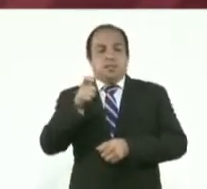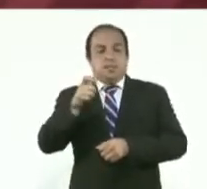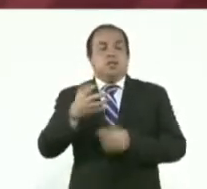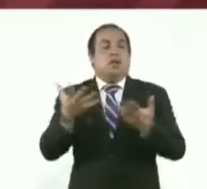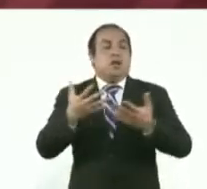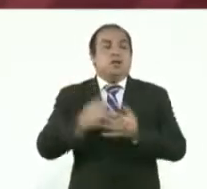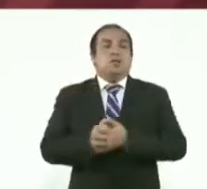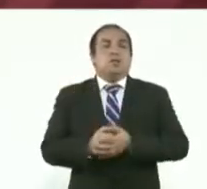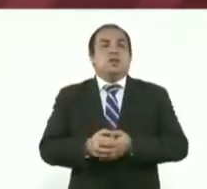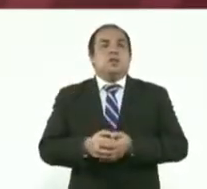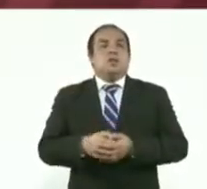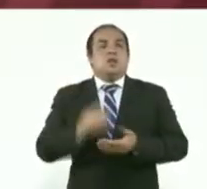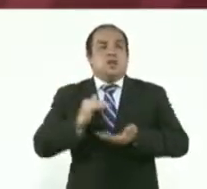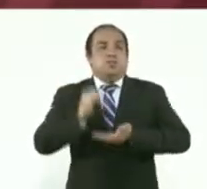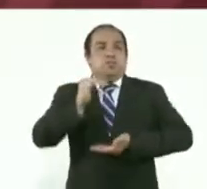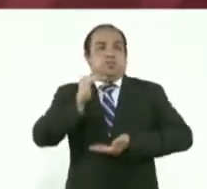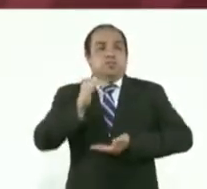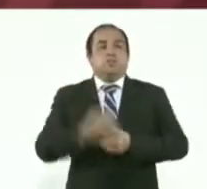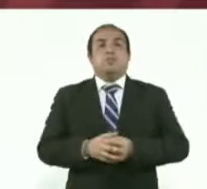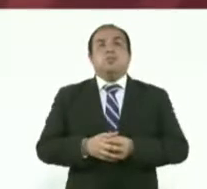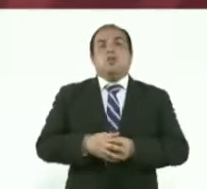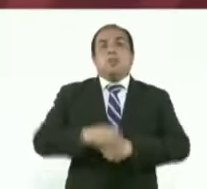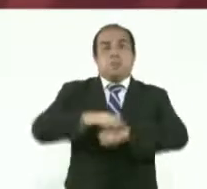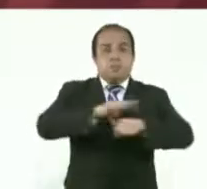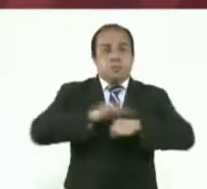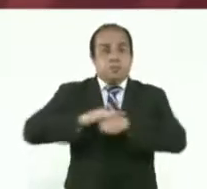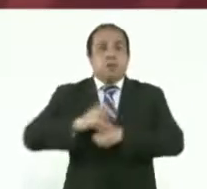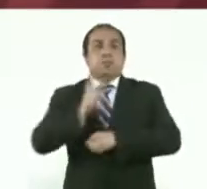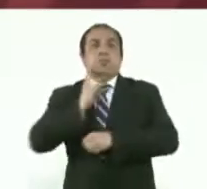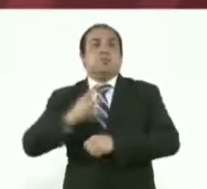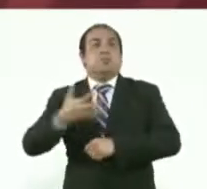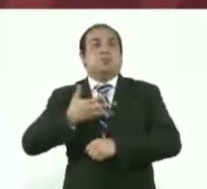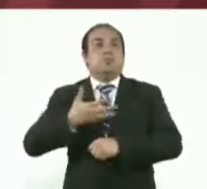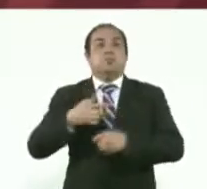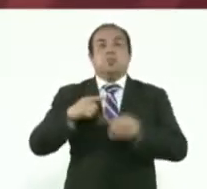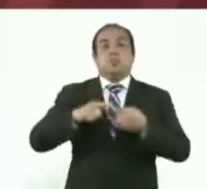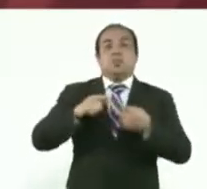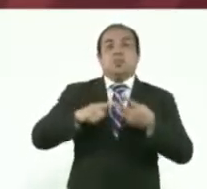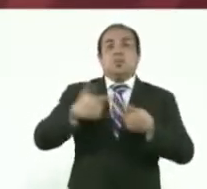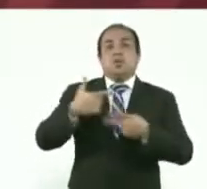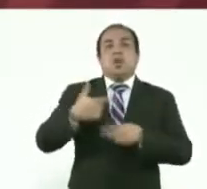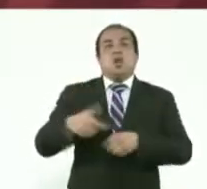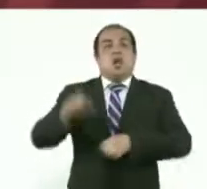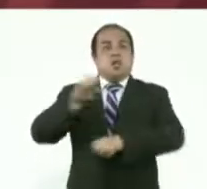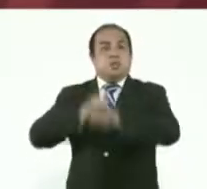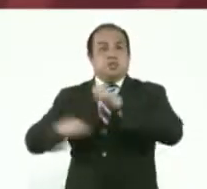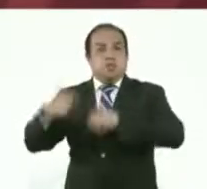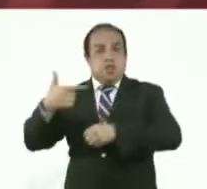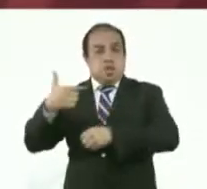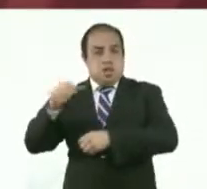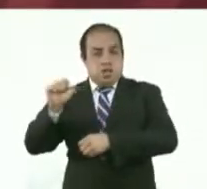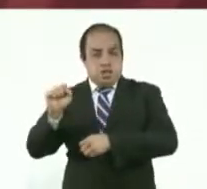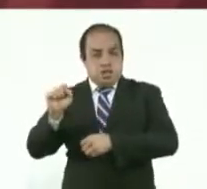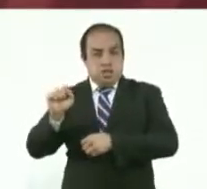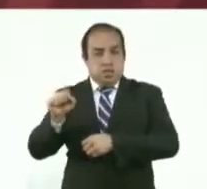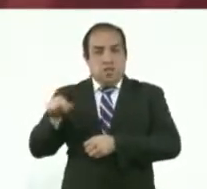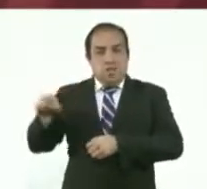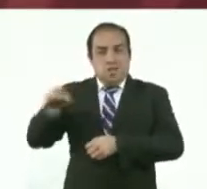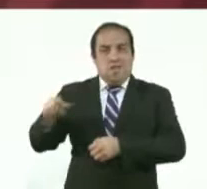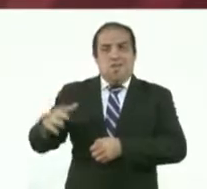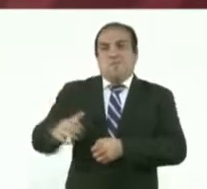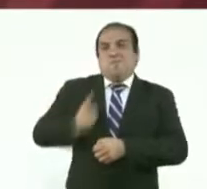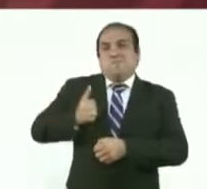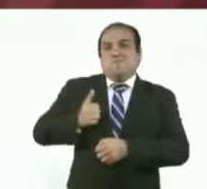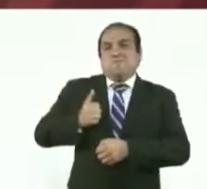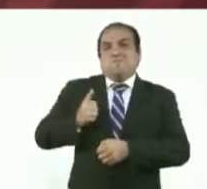la producción local y que los gasolineros sean quienes estén aprovechando